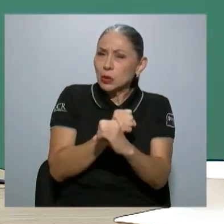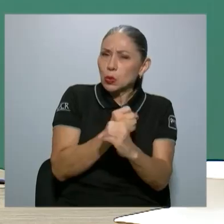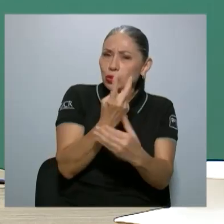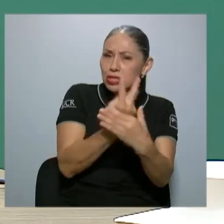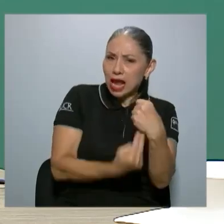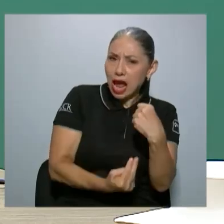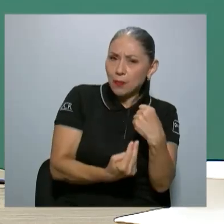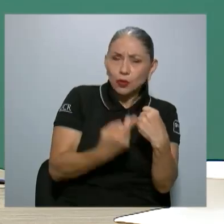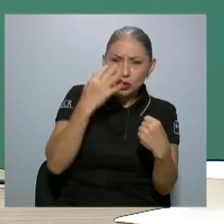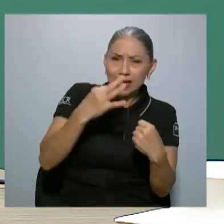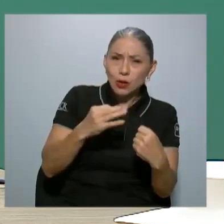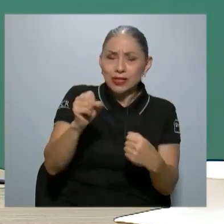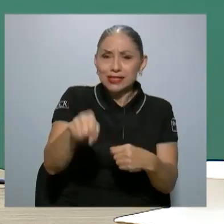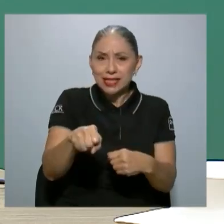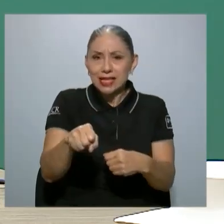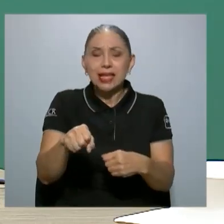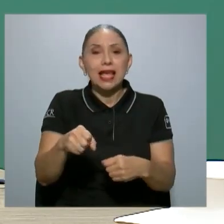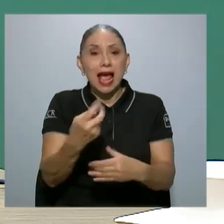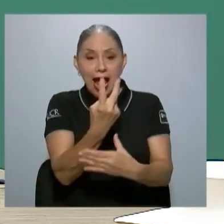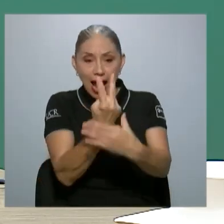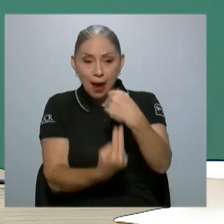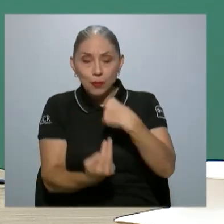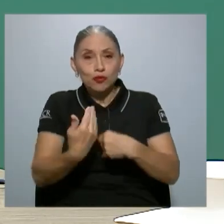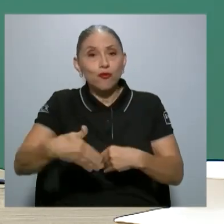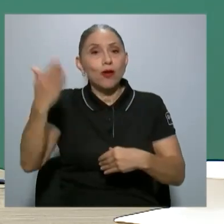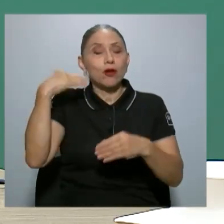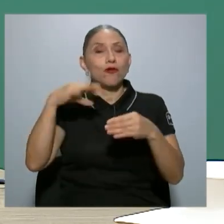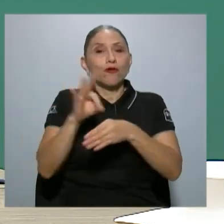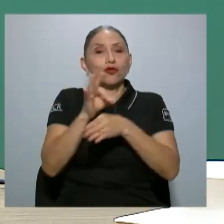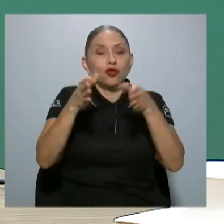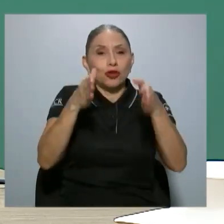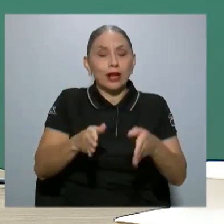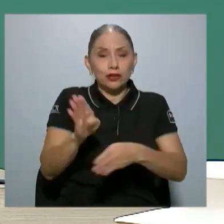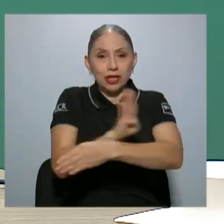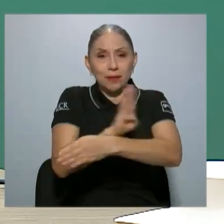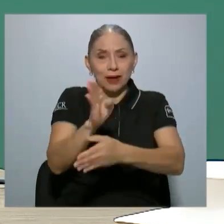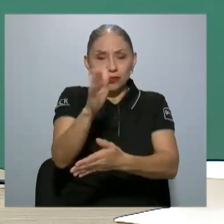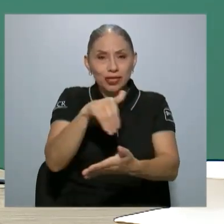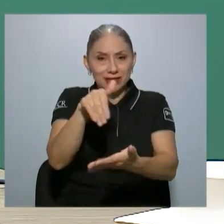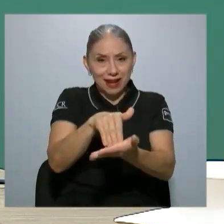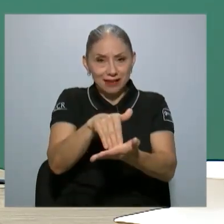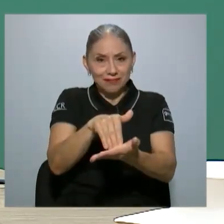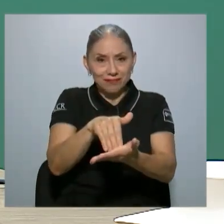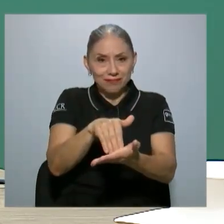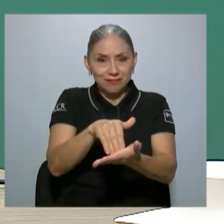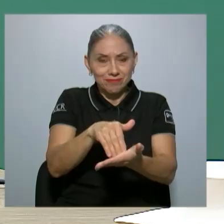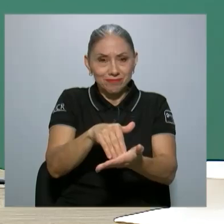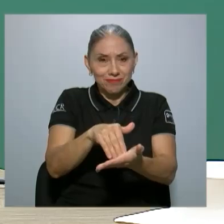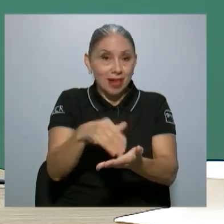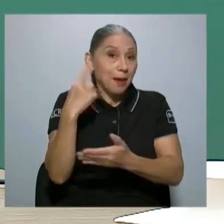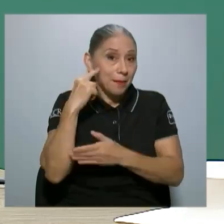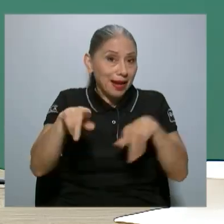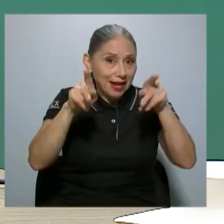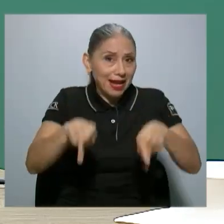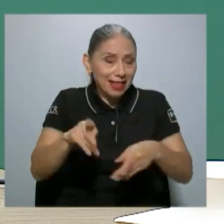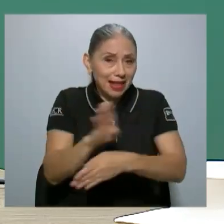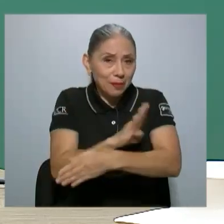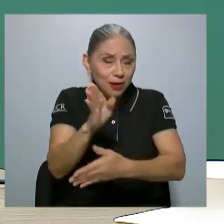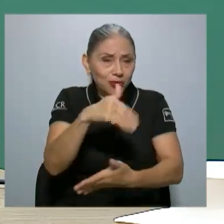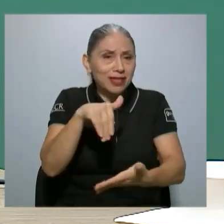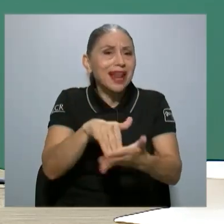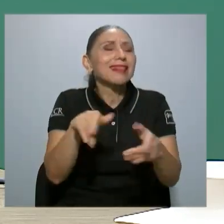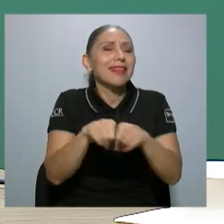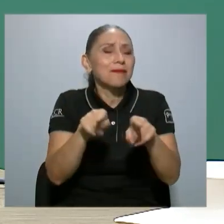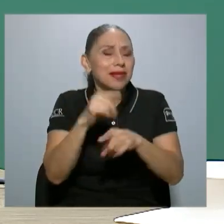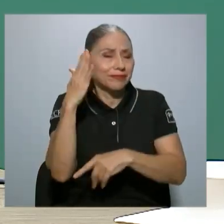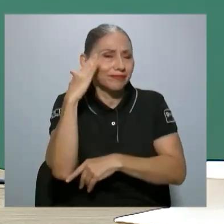sí, fueron funcionarios del Banco Central en algún momento, para que la gente del Banco Central también se entere de